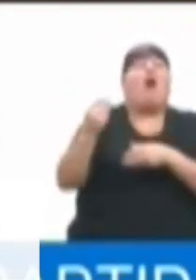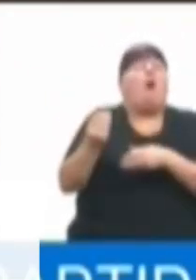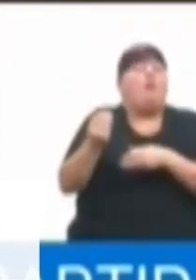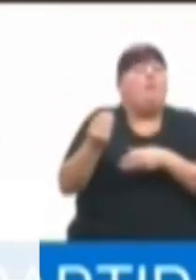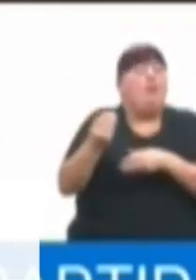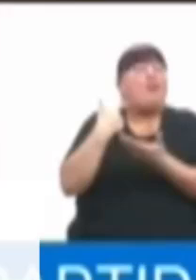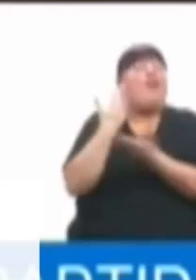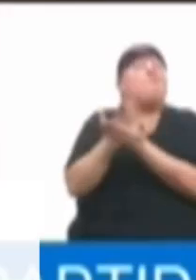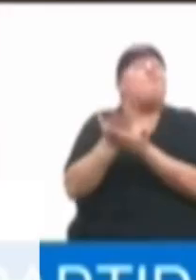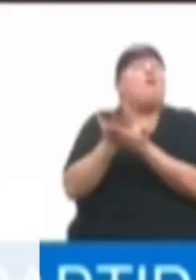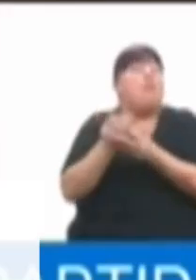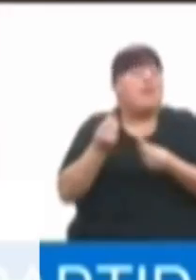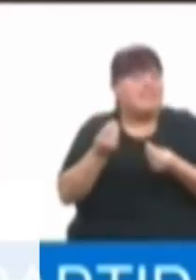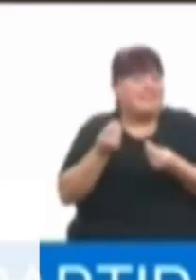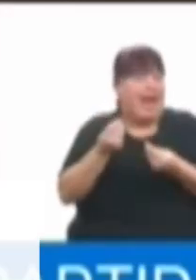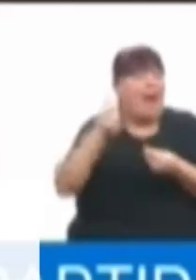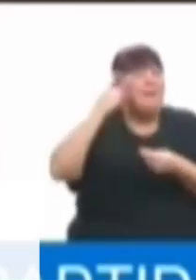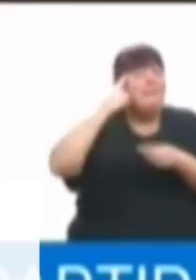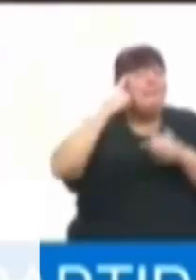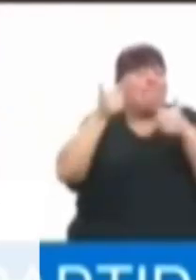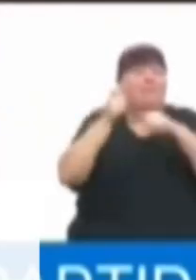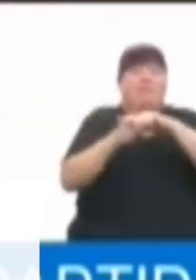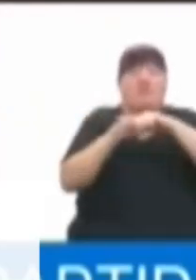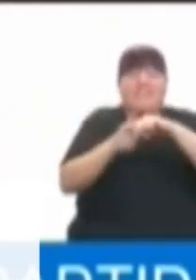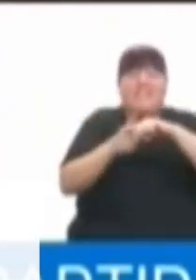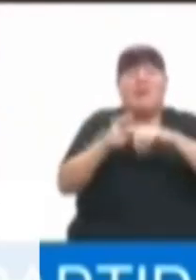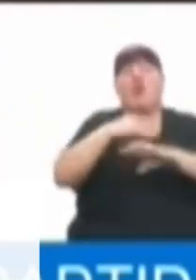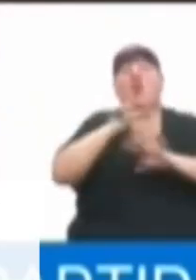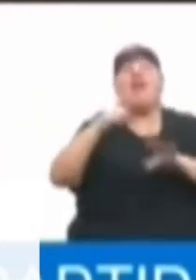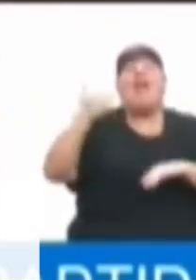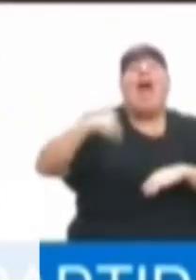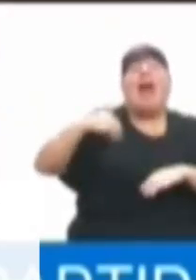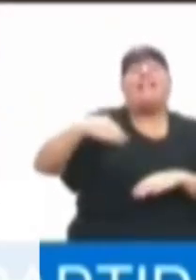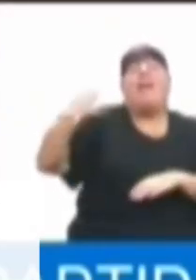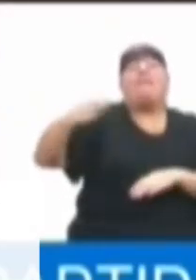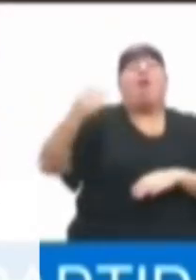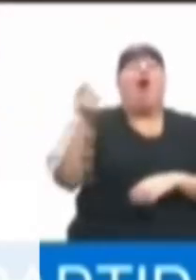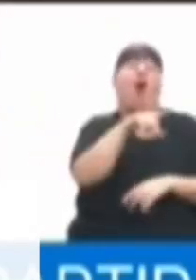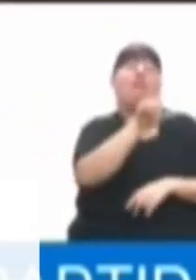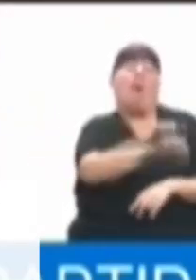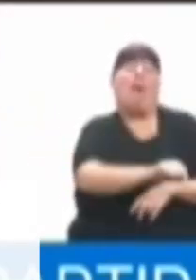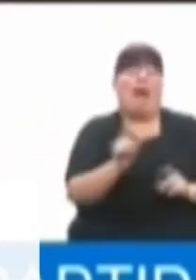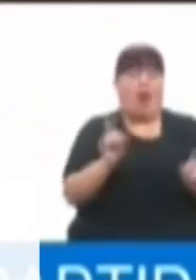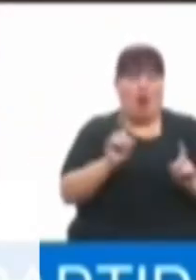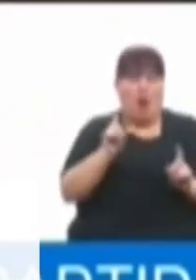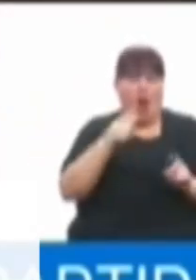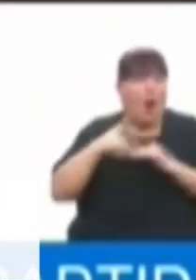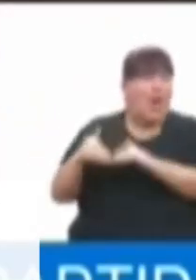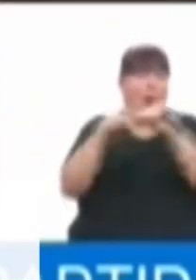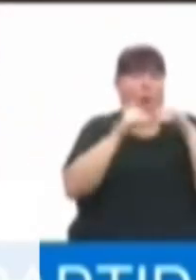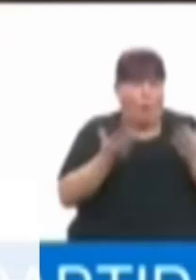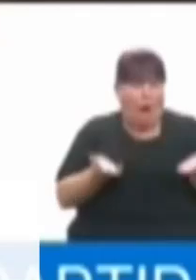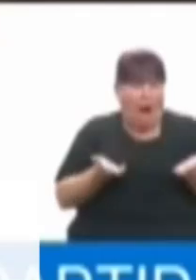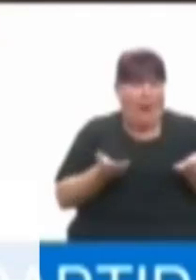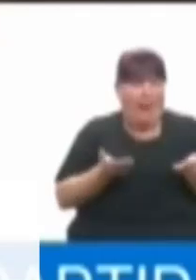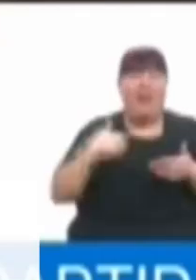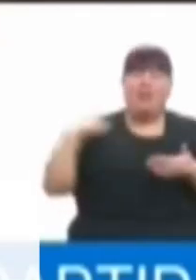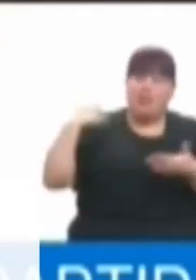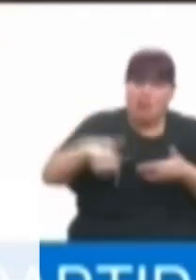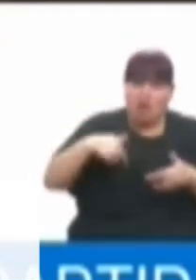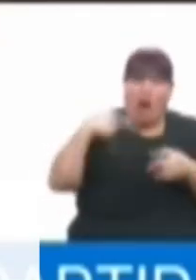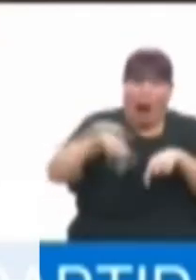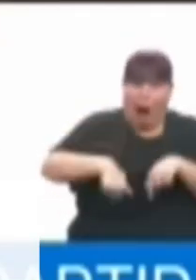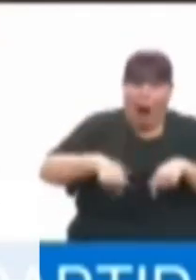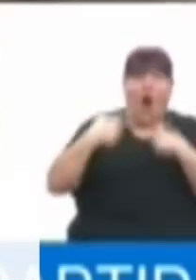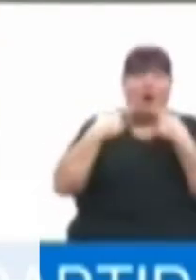le permitirá a las pequeñas y medianas empresas contratar y a las grandes empresas contratar personal